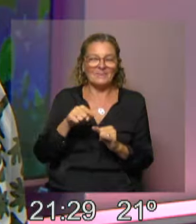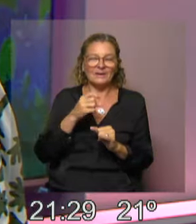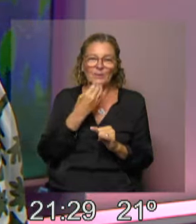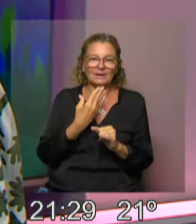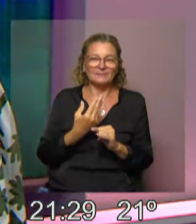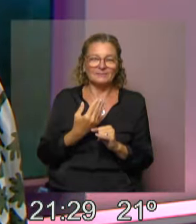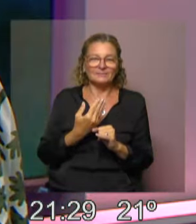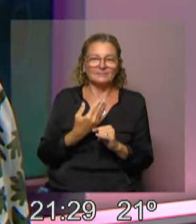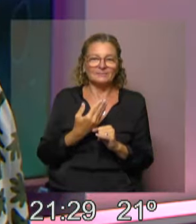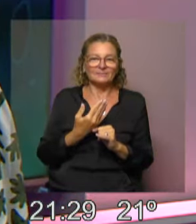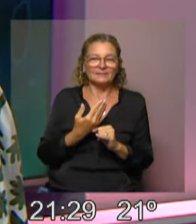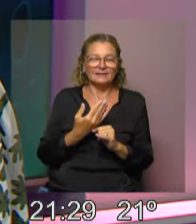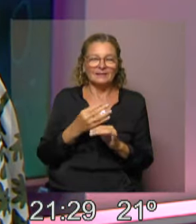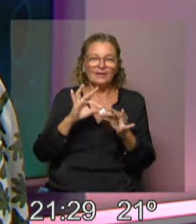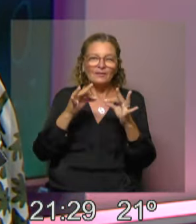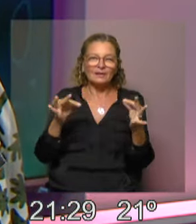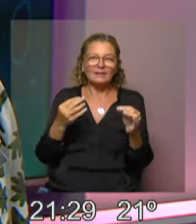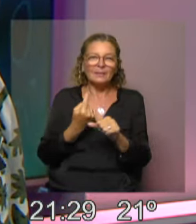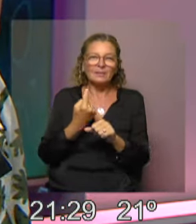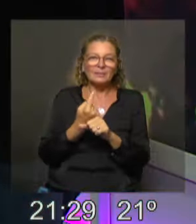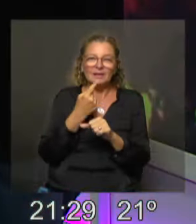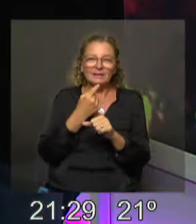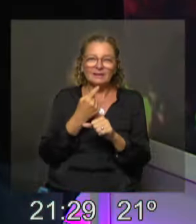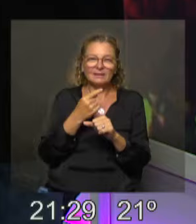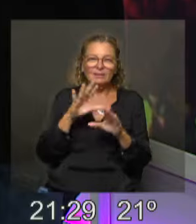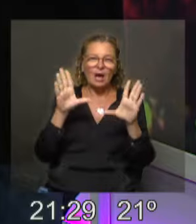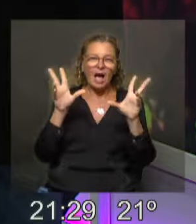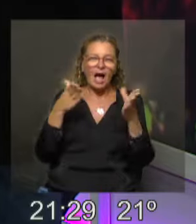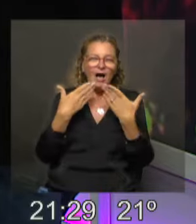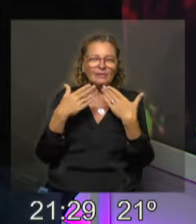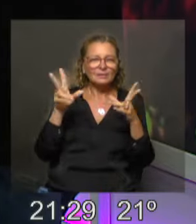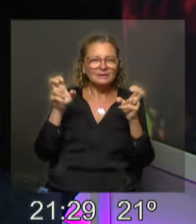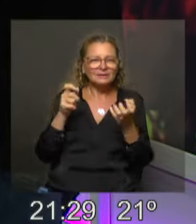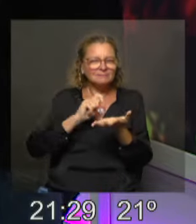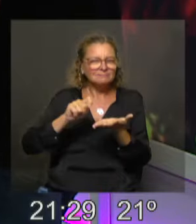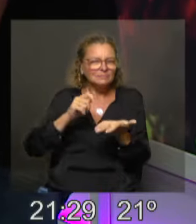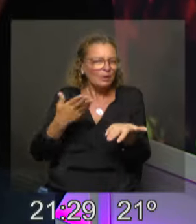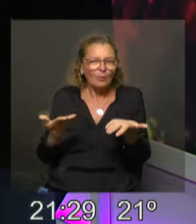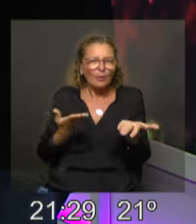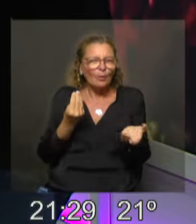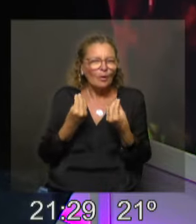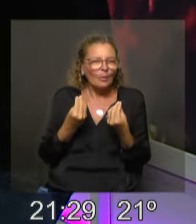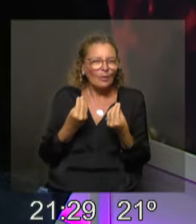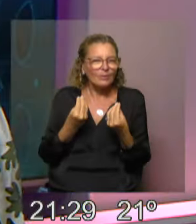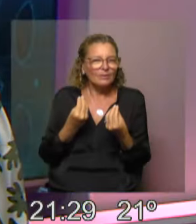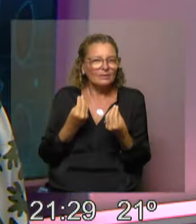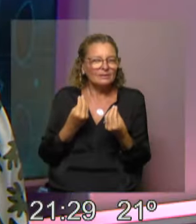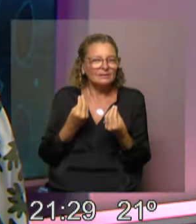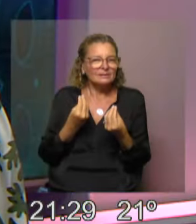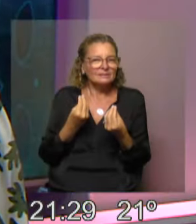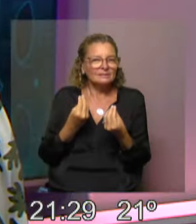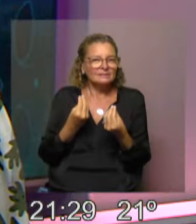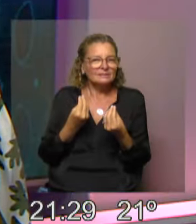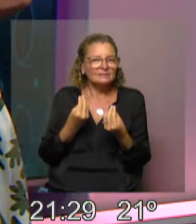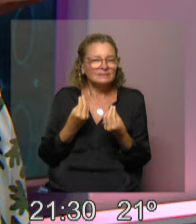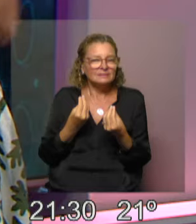¿y qué frase te surgió primero? ¿Dijiste quiero hablar sobre esto? ¿O en realidad fue como más de